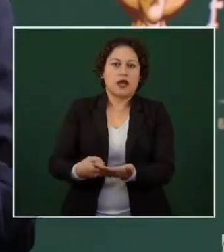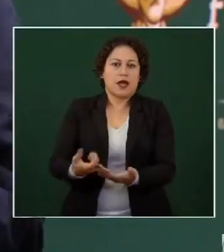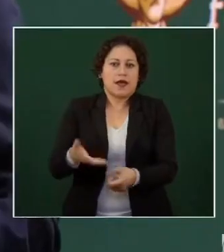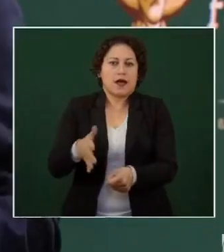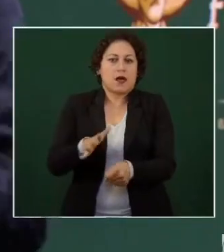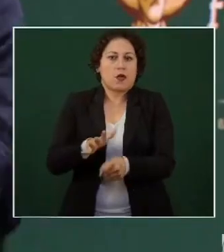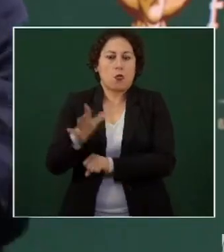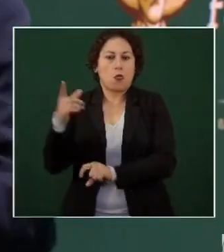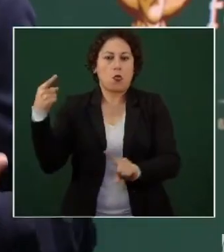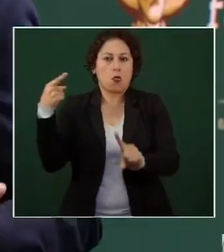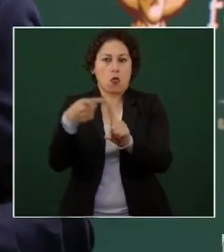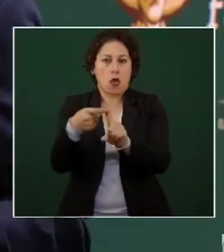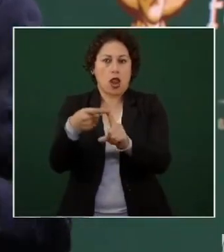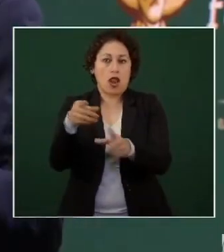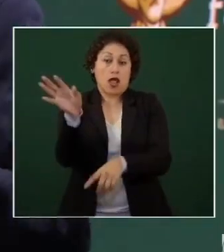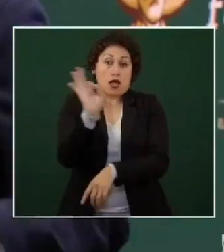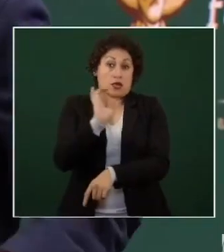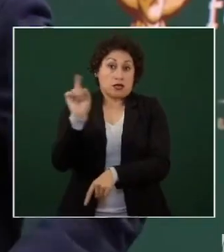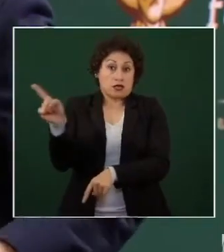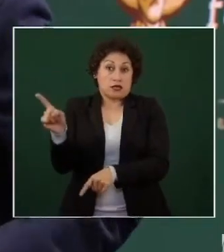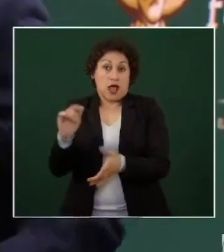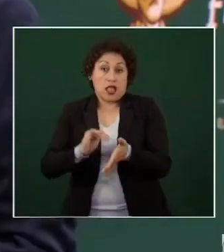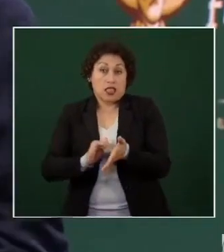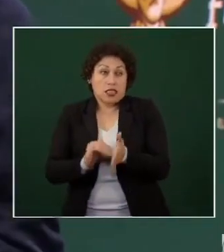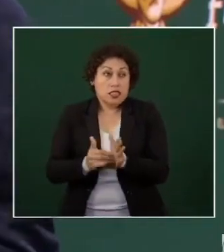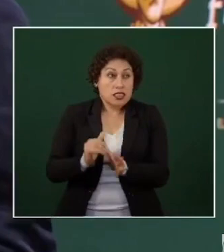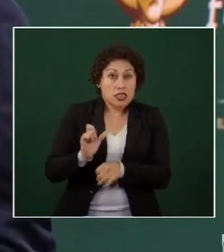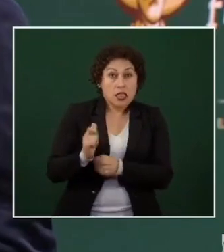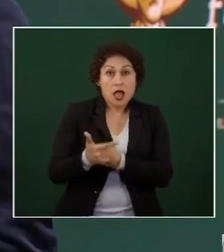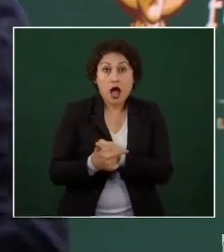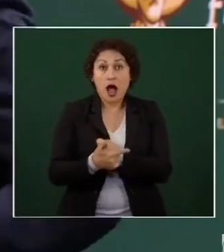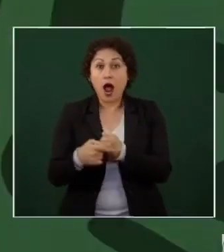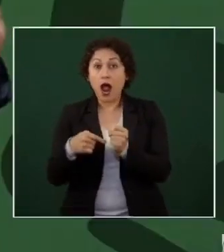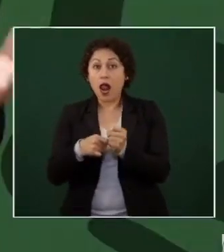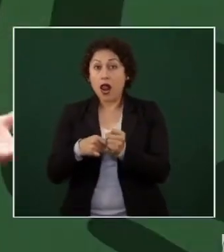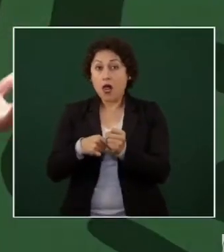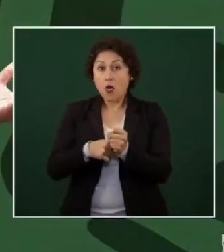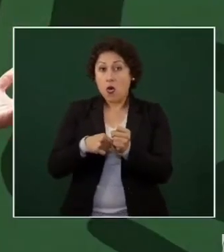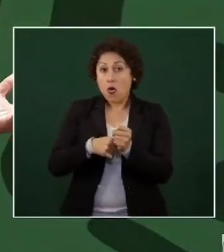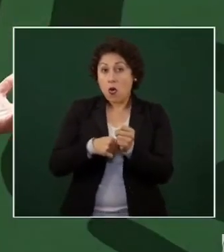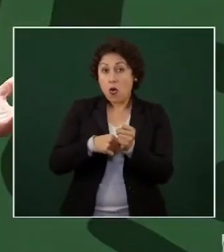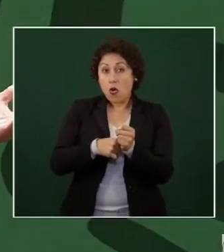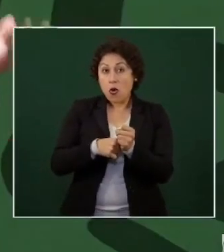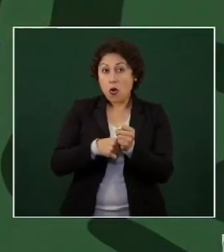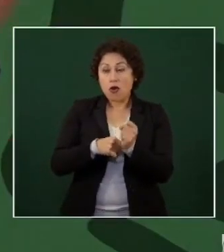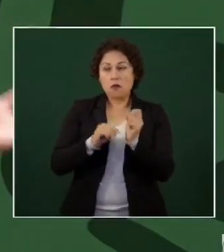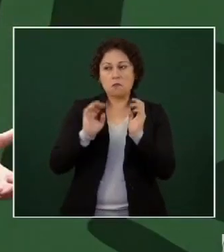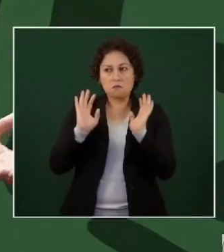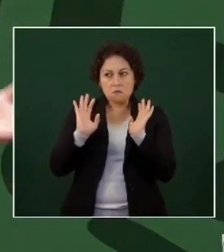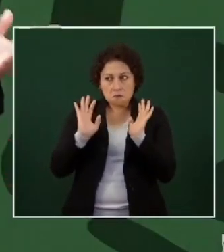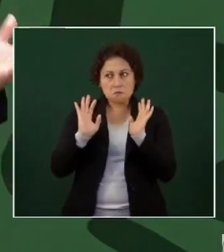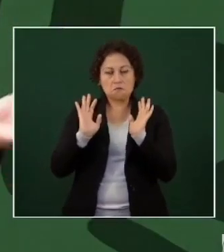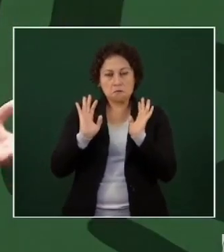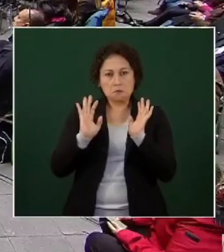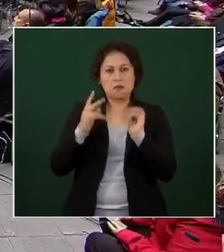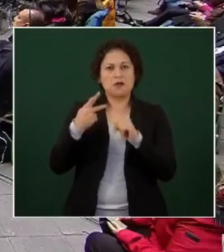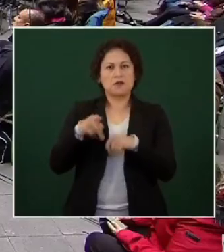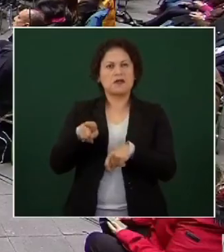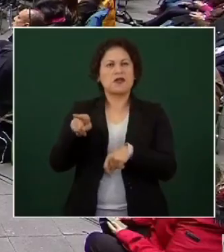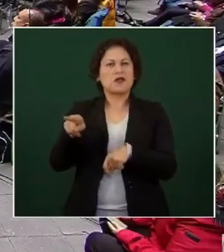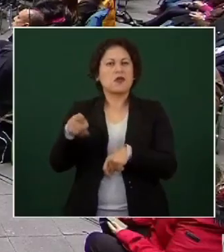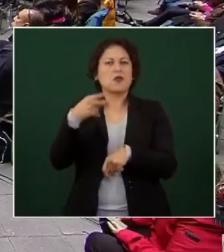no sea con buenas intenciones, que ganan con usar